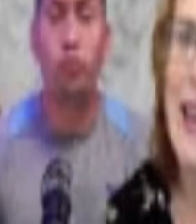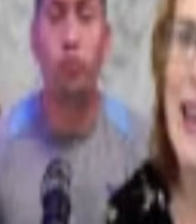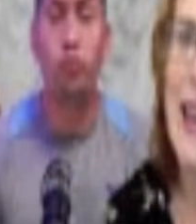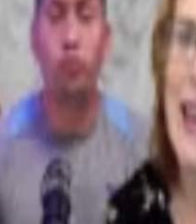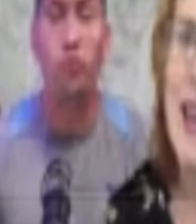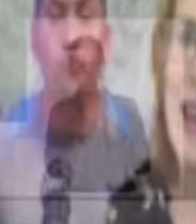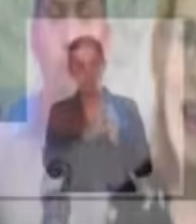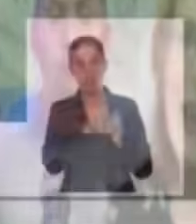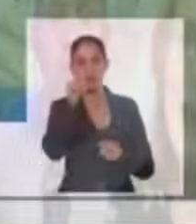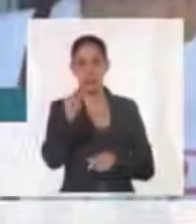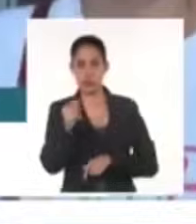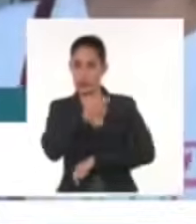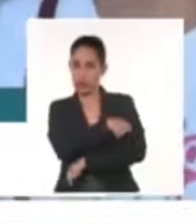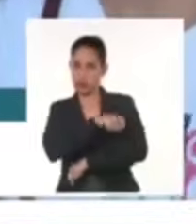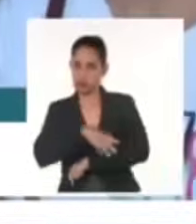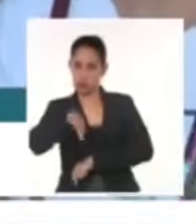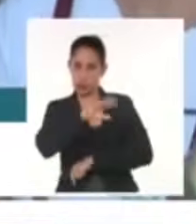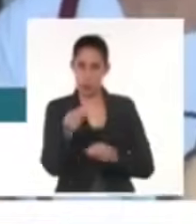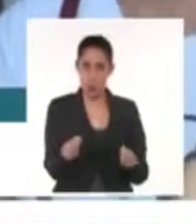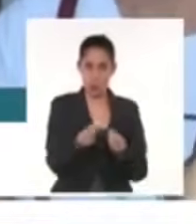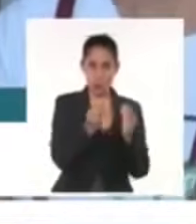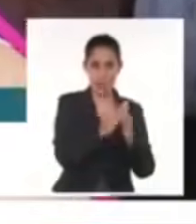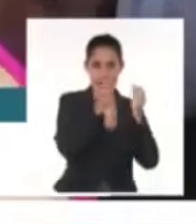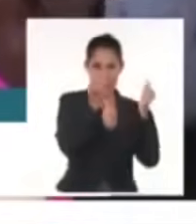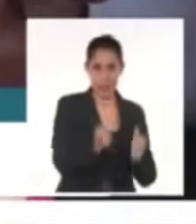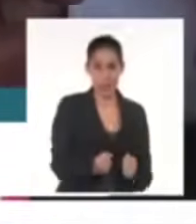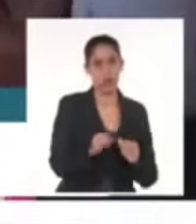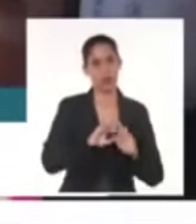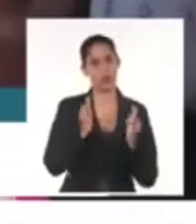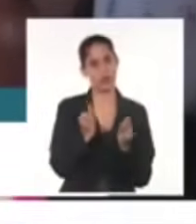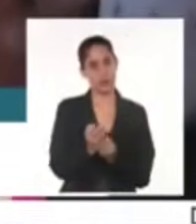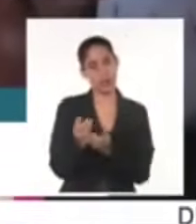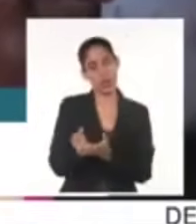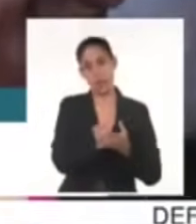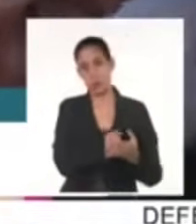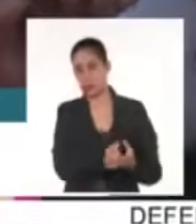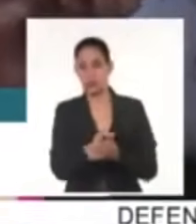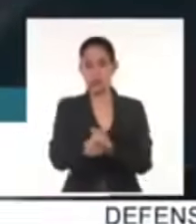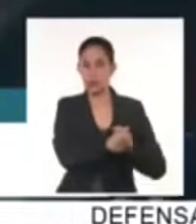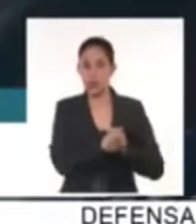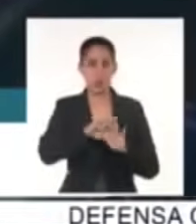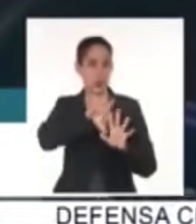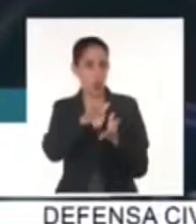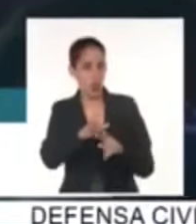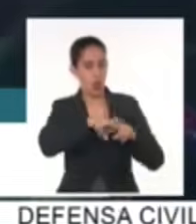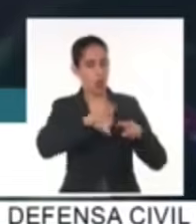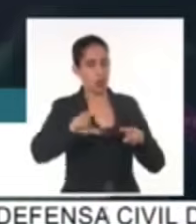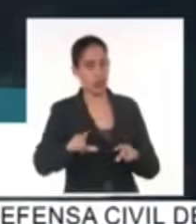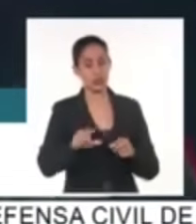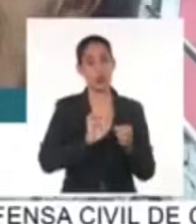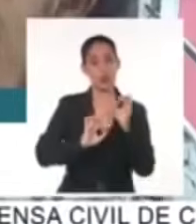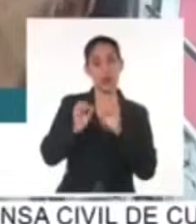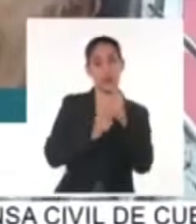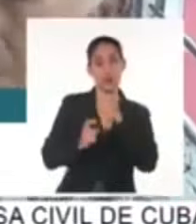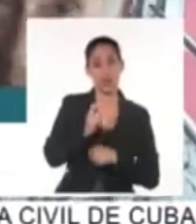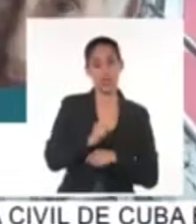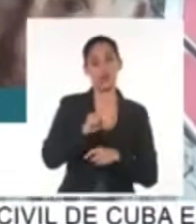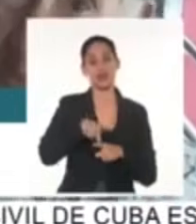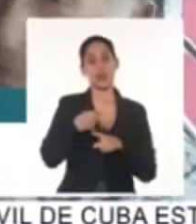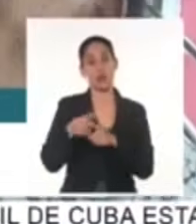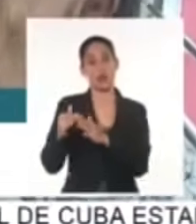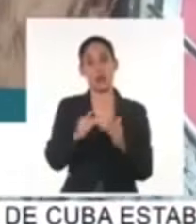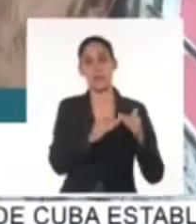una situación de ese tipo tiene lugar en Cuba. Pero sobre ello, mi gente, sobre ello vamos a estar hablando